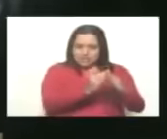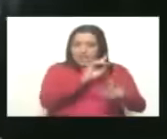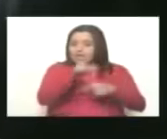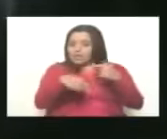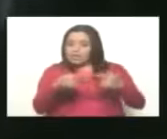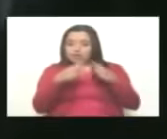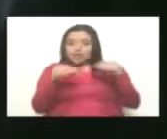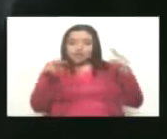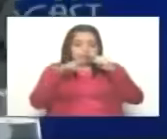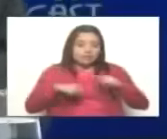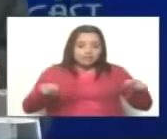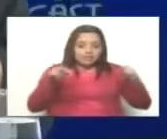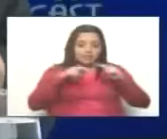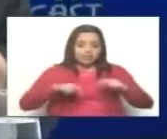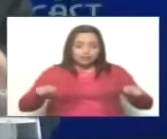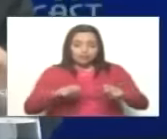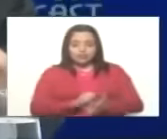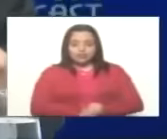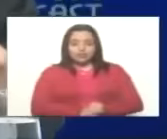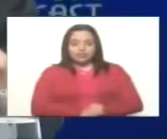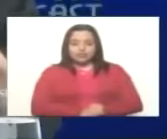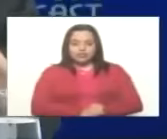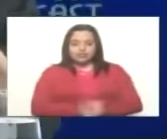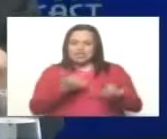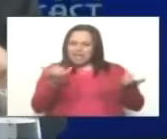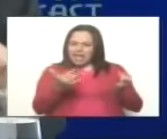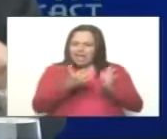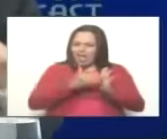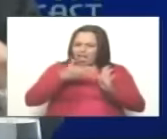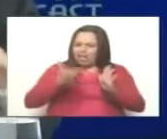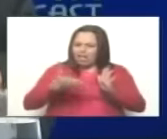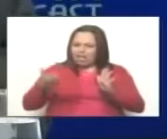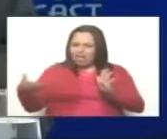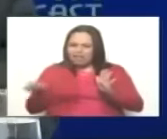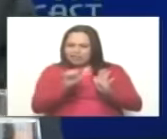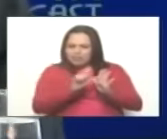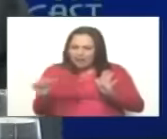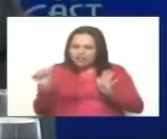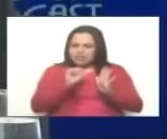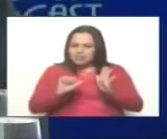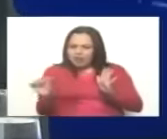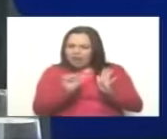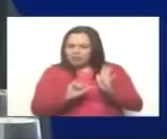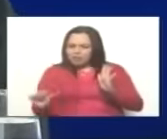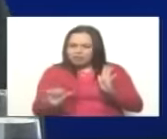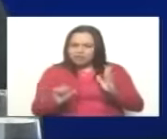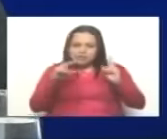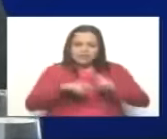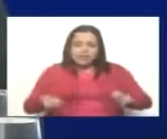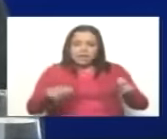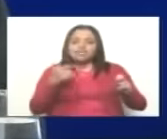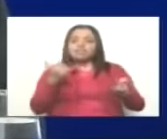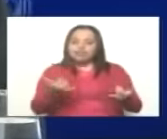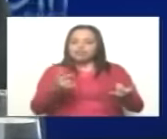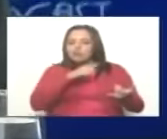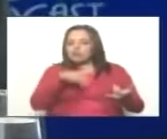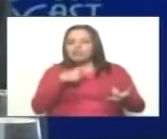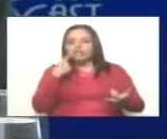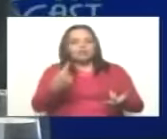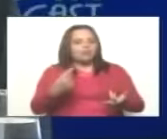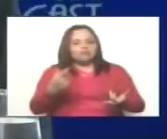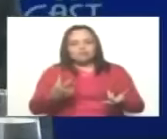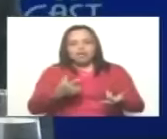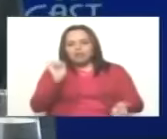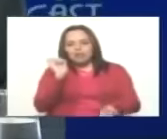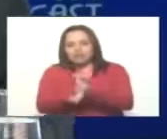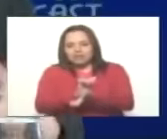todo esto que te estoy narrando, ya han pasado varias semanas, ya le dimos privativa de libertad. Que fue la